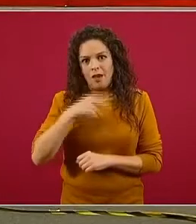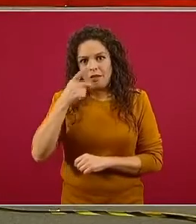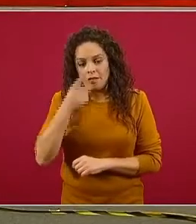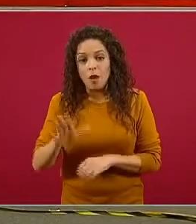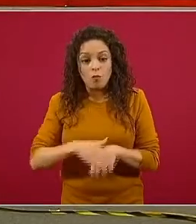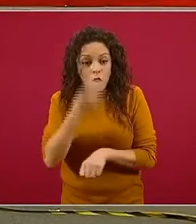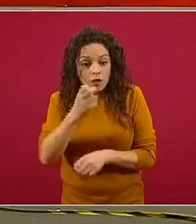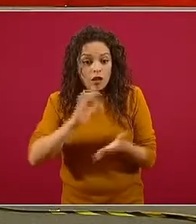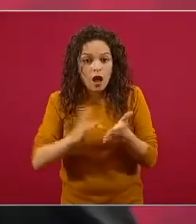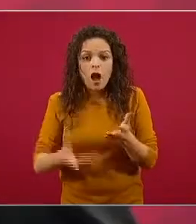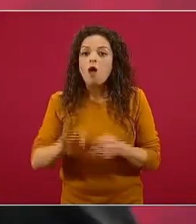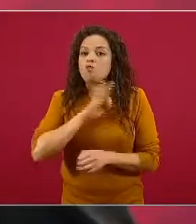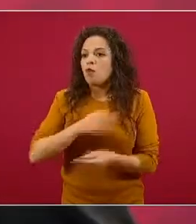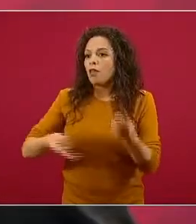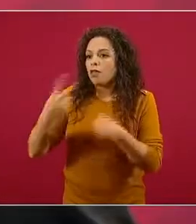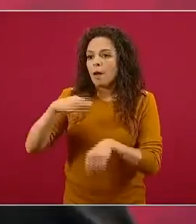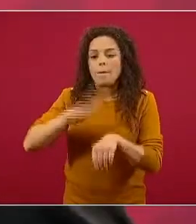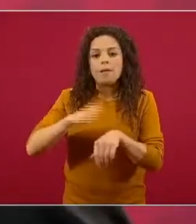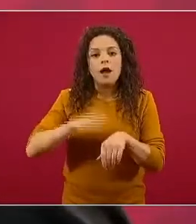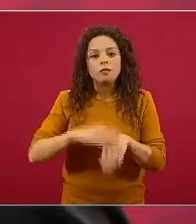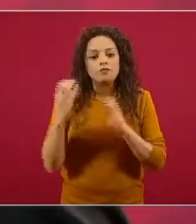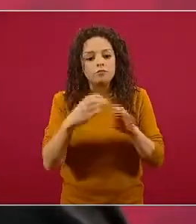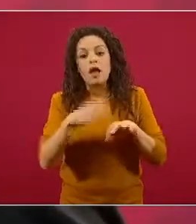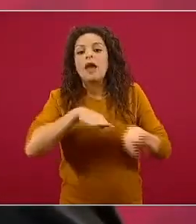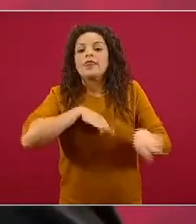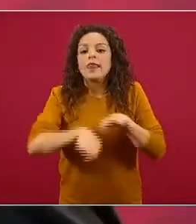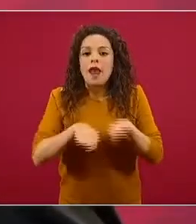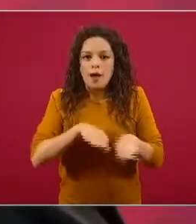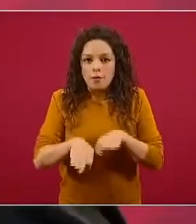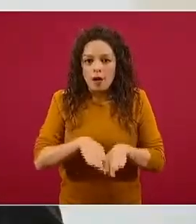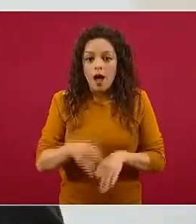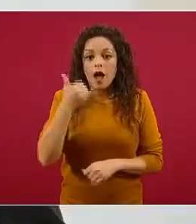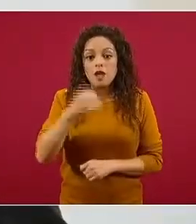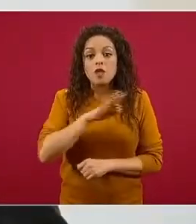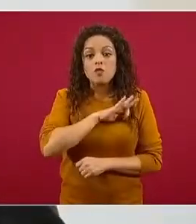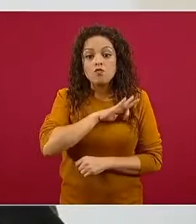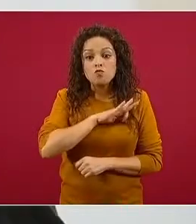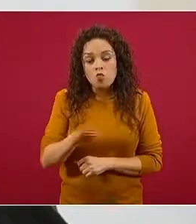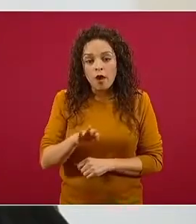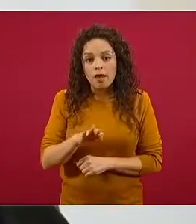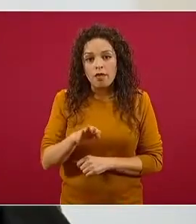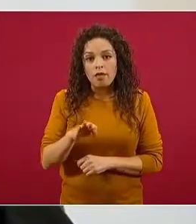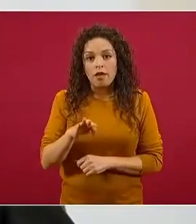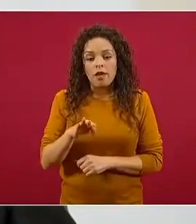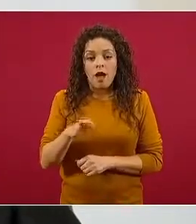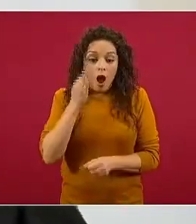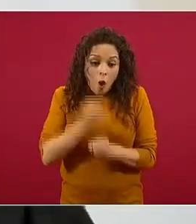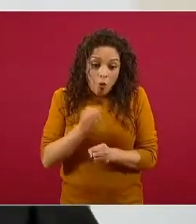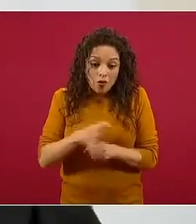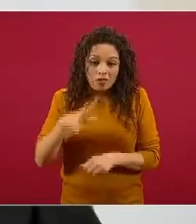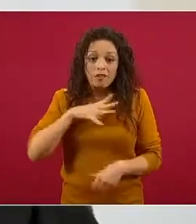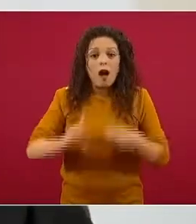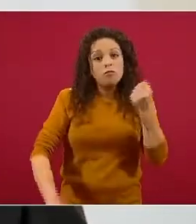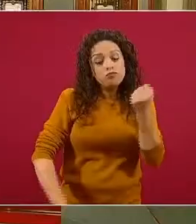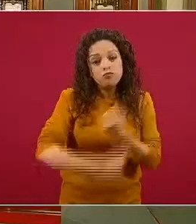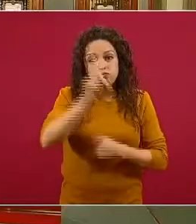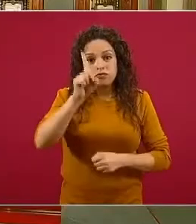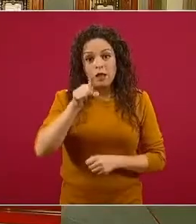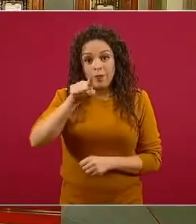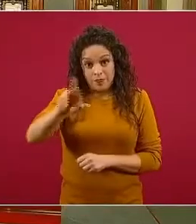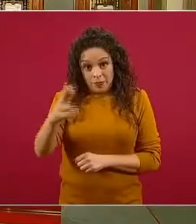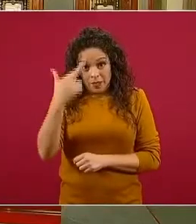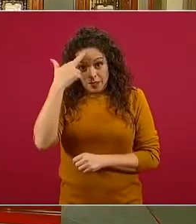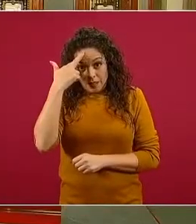y sobre todo que vamos a responder a la problemática actual. Recuerden que al cierre del 18 estábamos